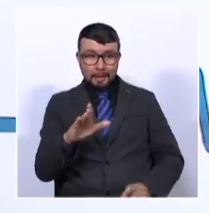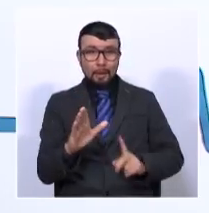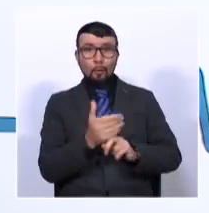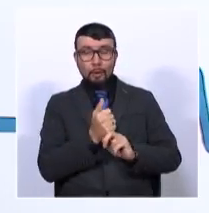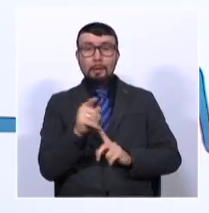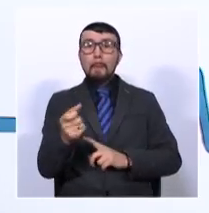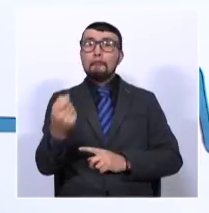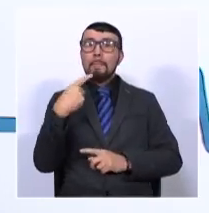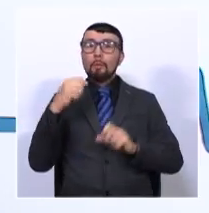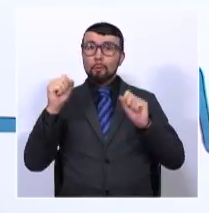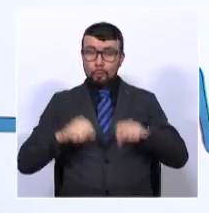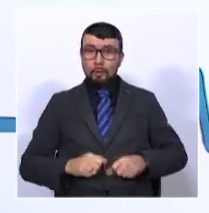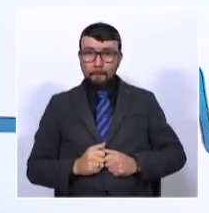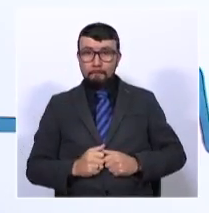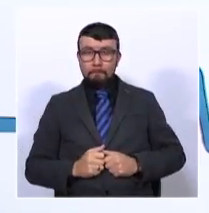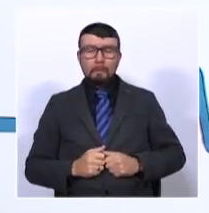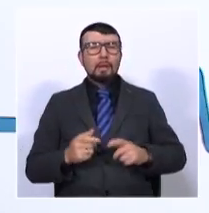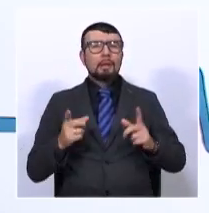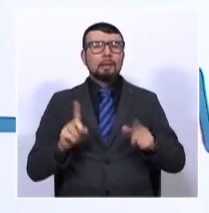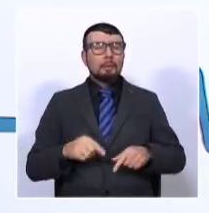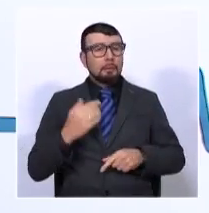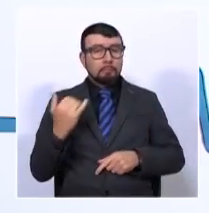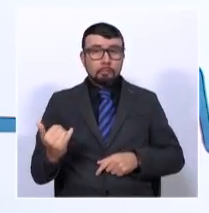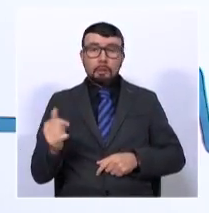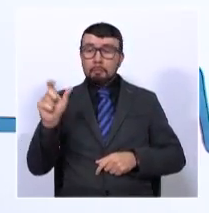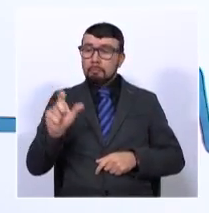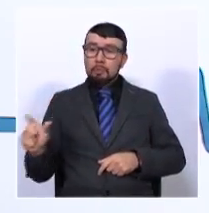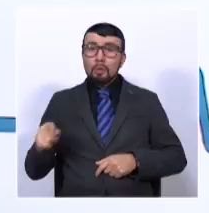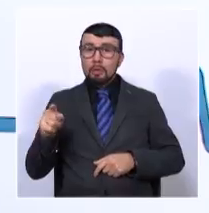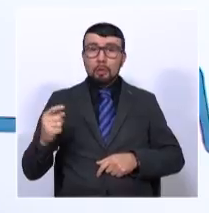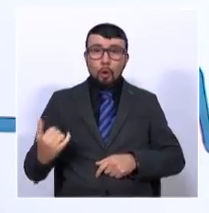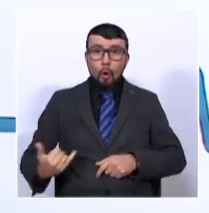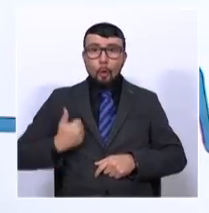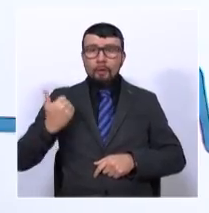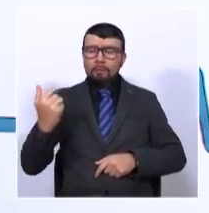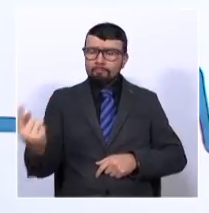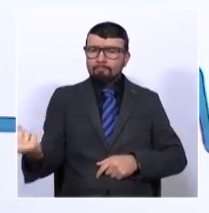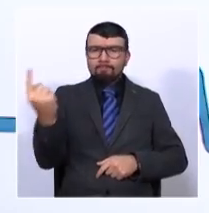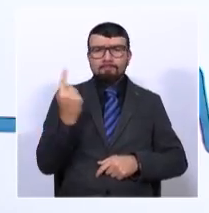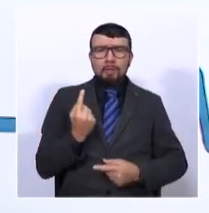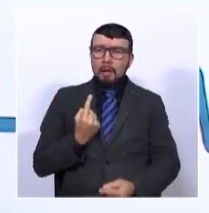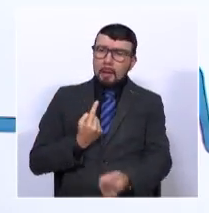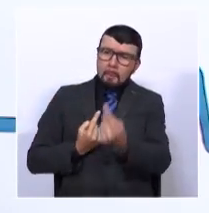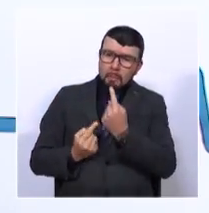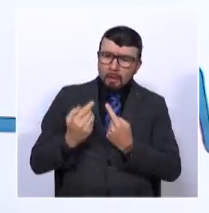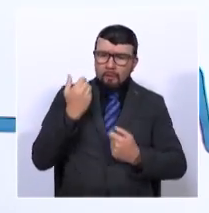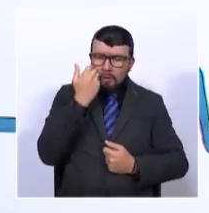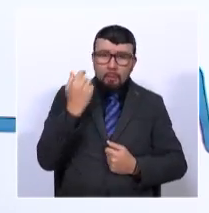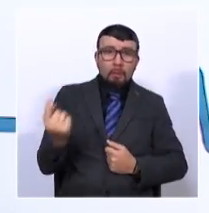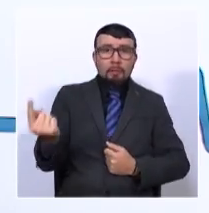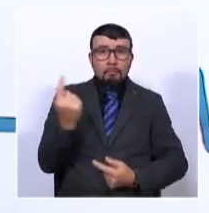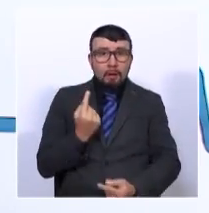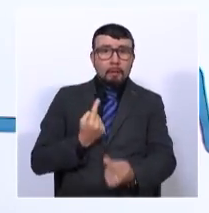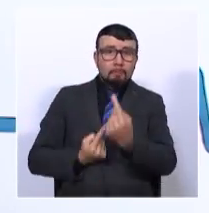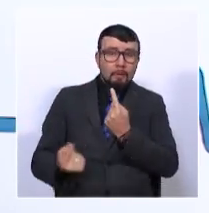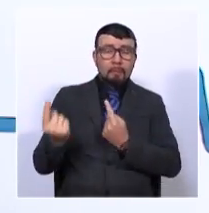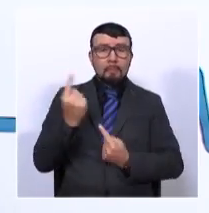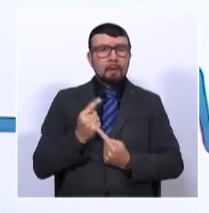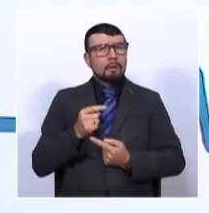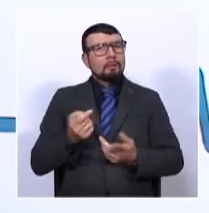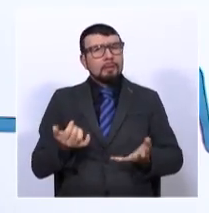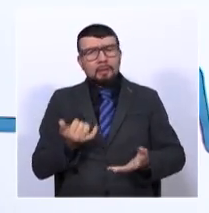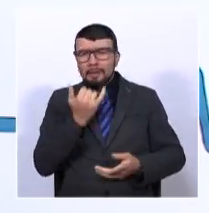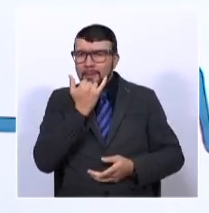triste decirlo, pero cada vez en personas más jóvenes. ¿Qué está pasando? Que cada vez